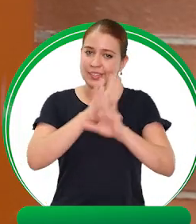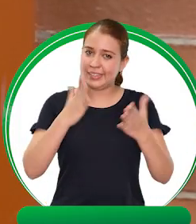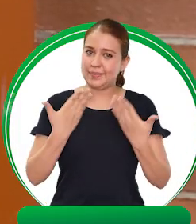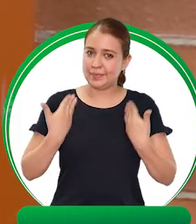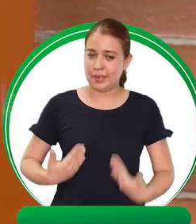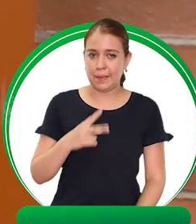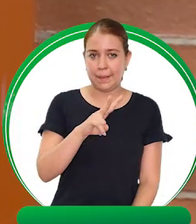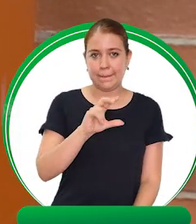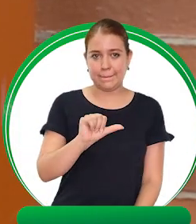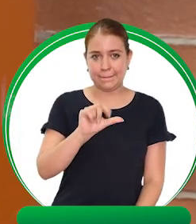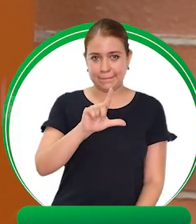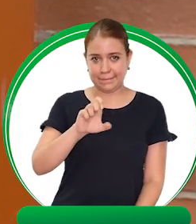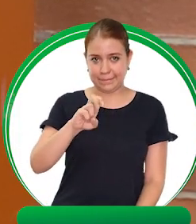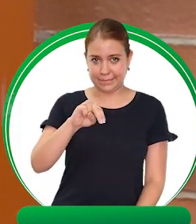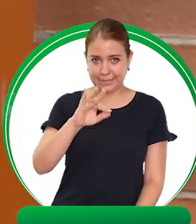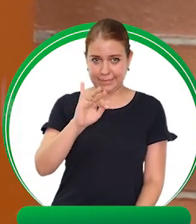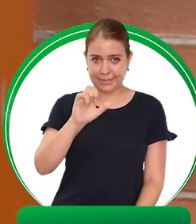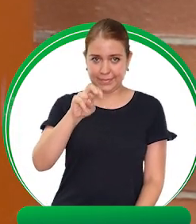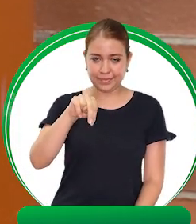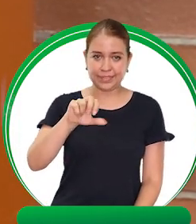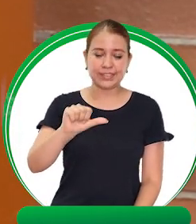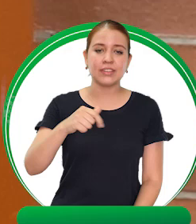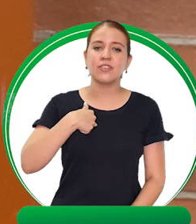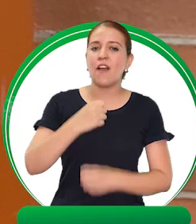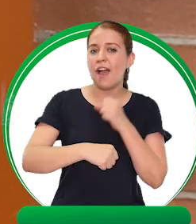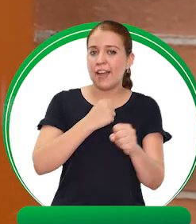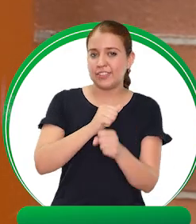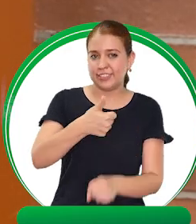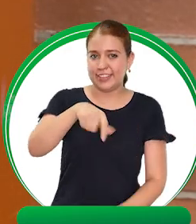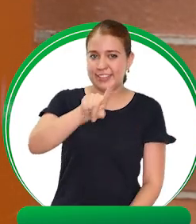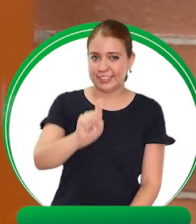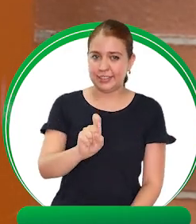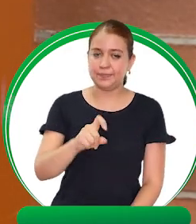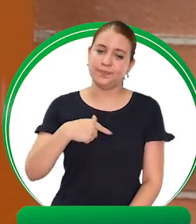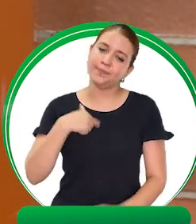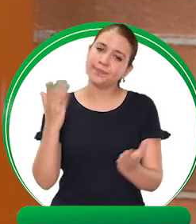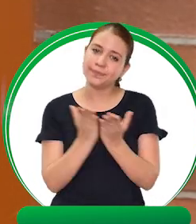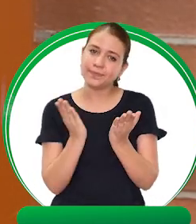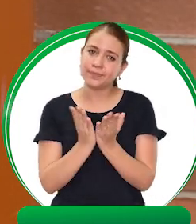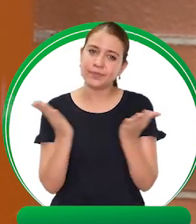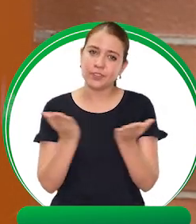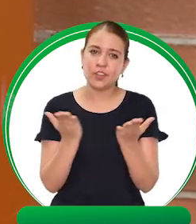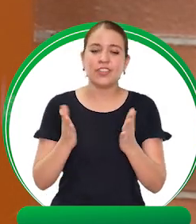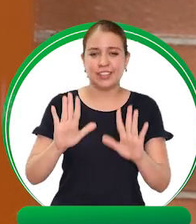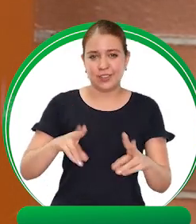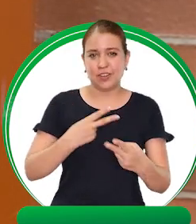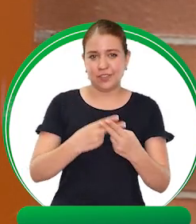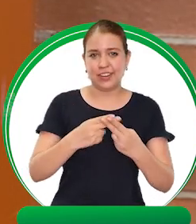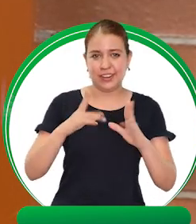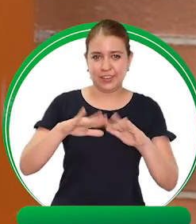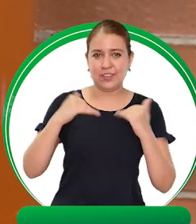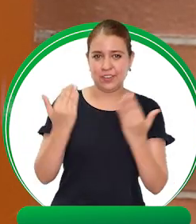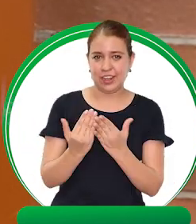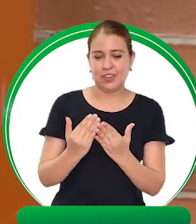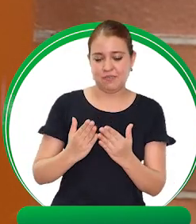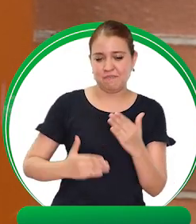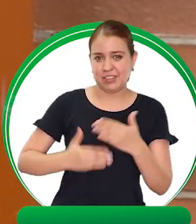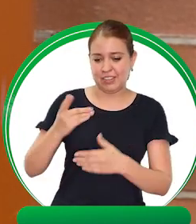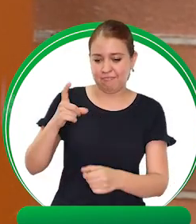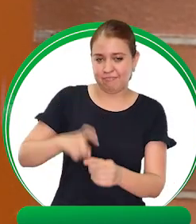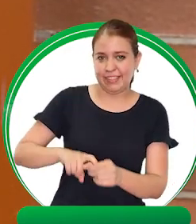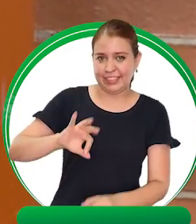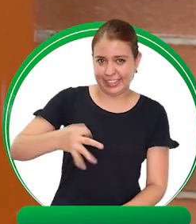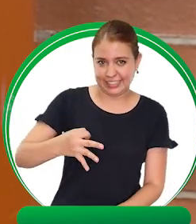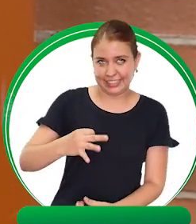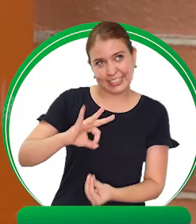Buenos días, mi nombre es Valentino Rego Martínez, tengo 16 años, estoy en la institución educativa Agustín Medina de Confenalco desde